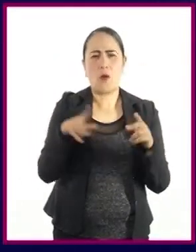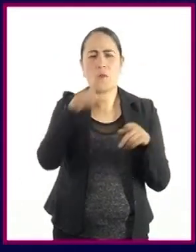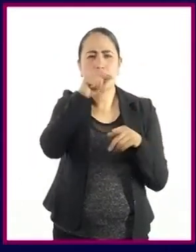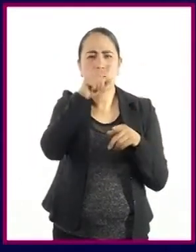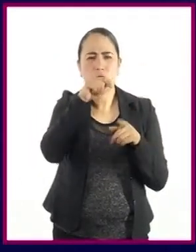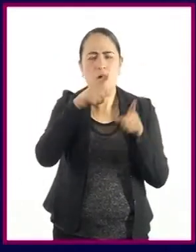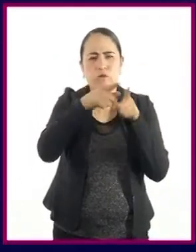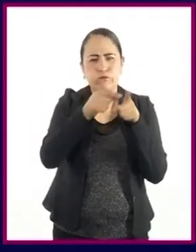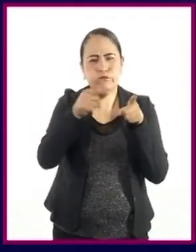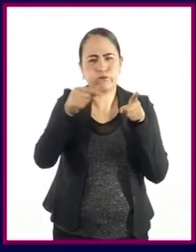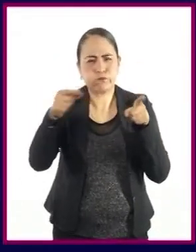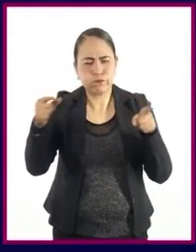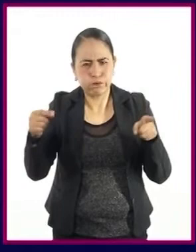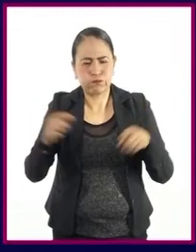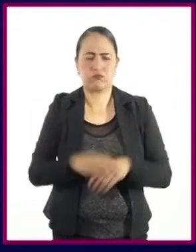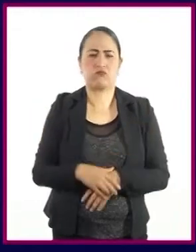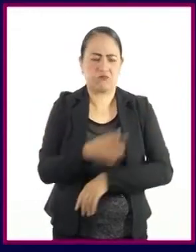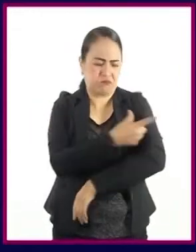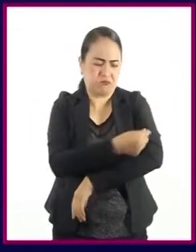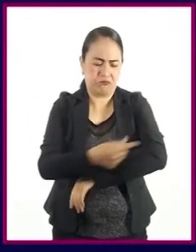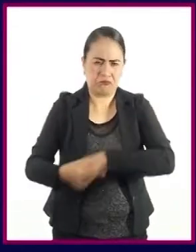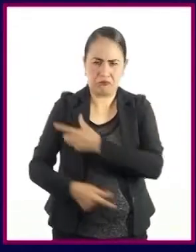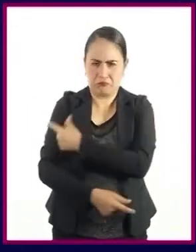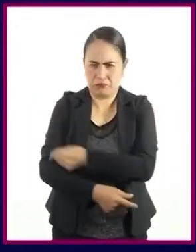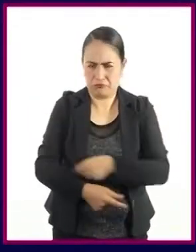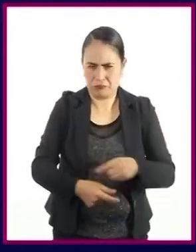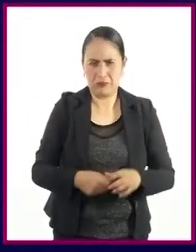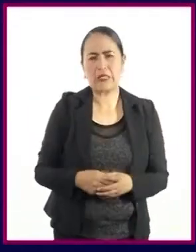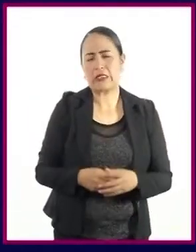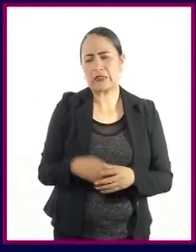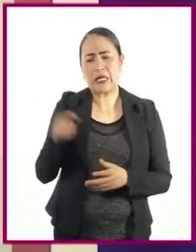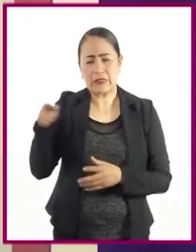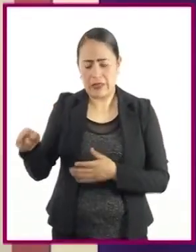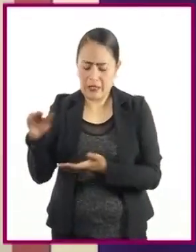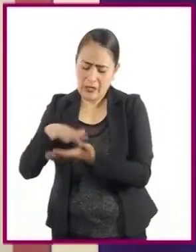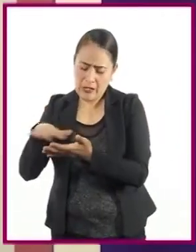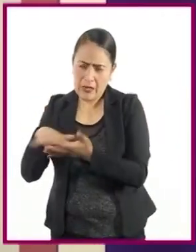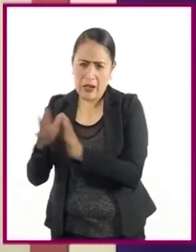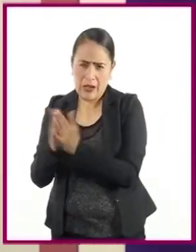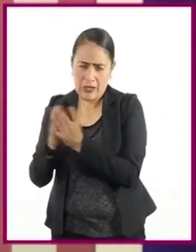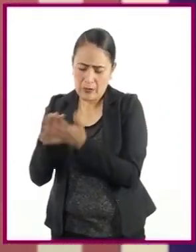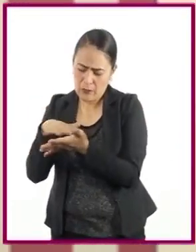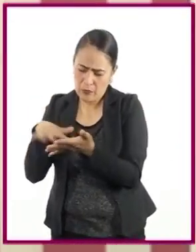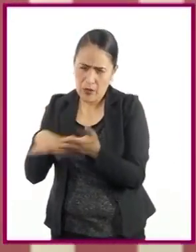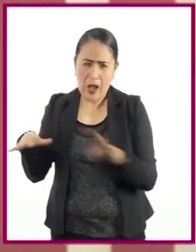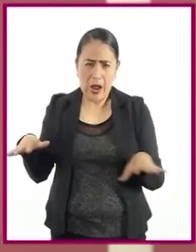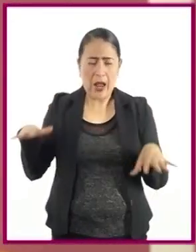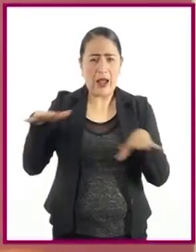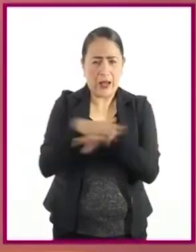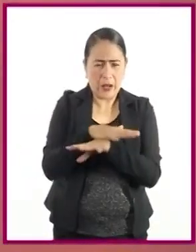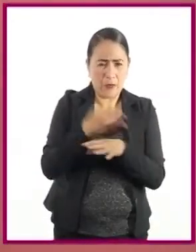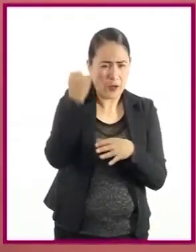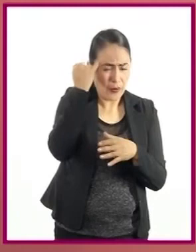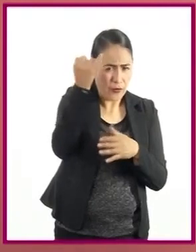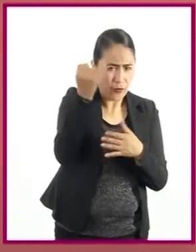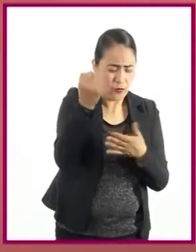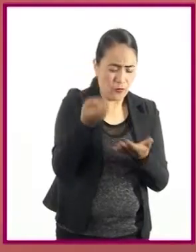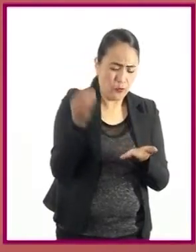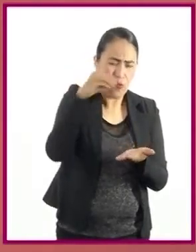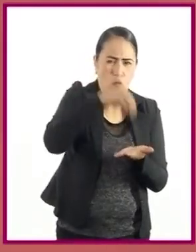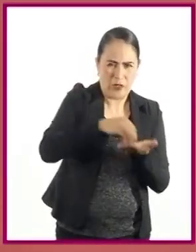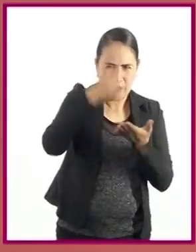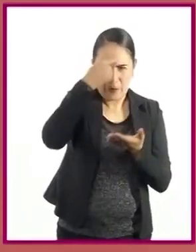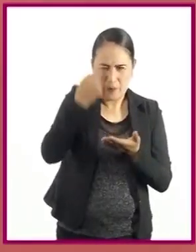del tiempo y lugar de un texto narrativo a uno dramático? Me agrada tu idea e iniciativa.